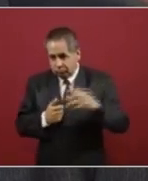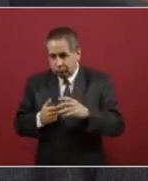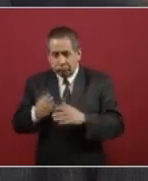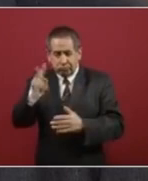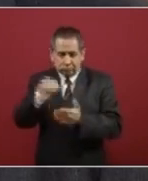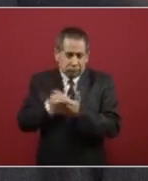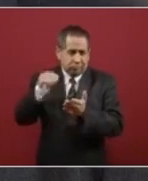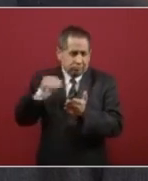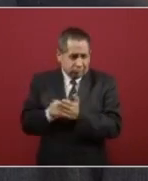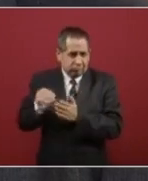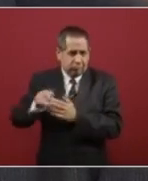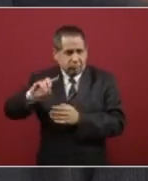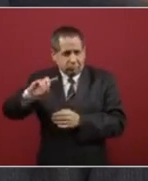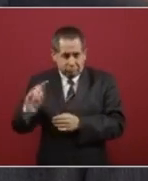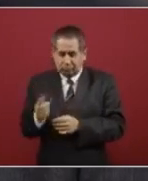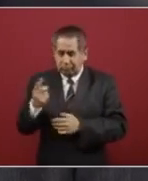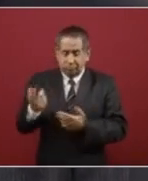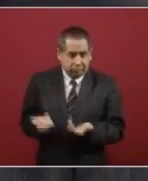y